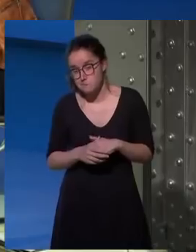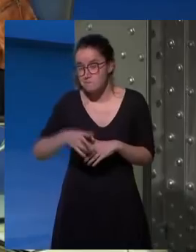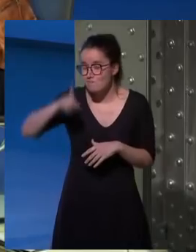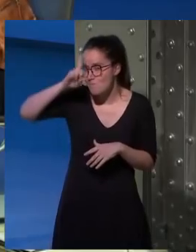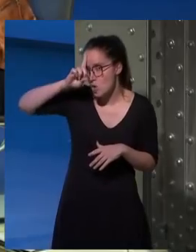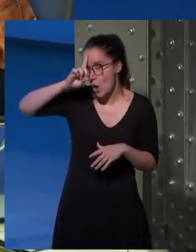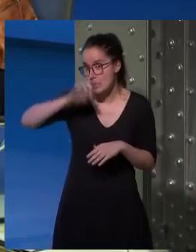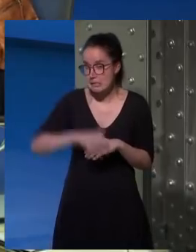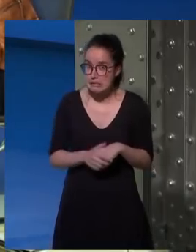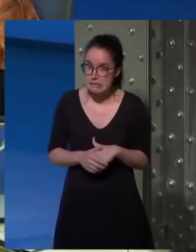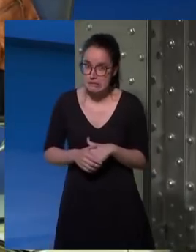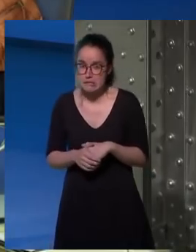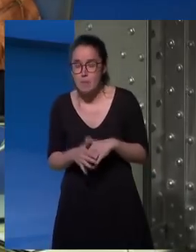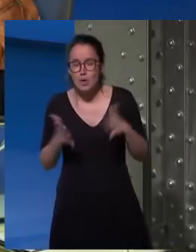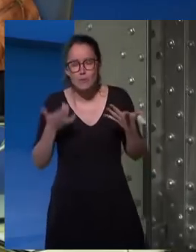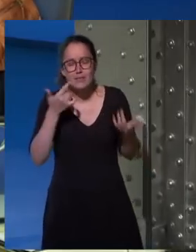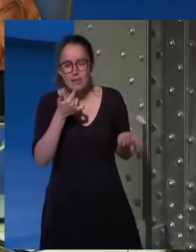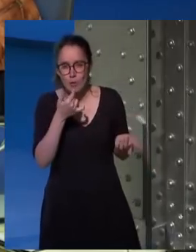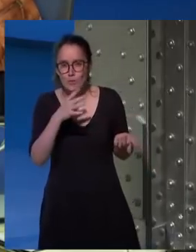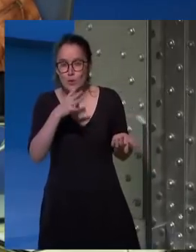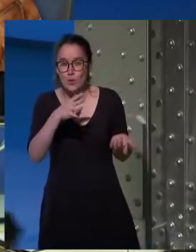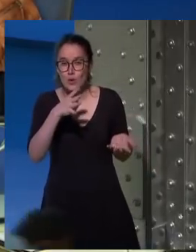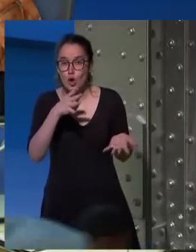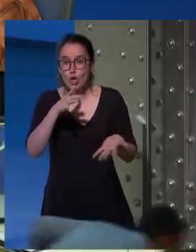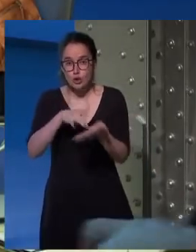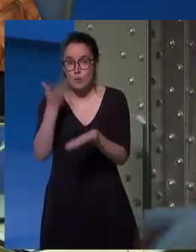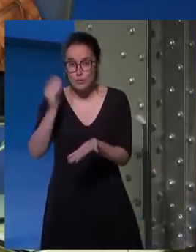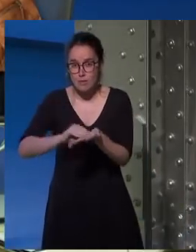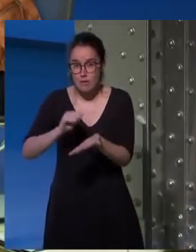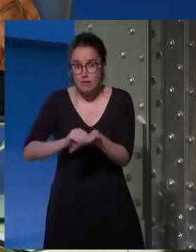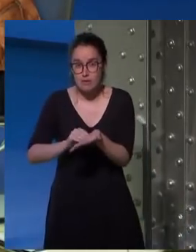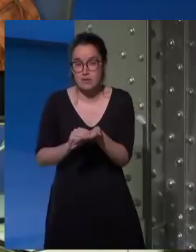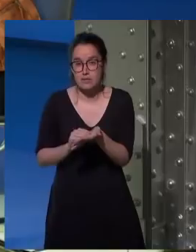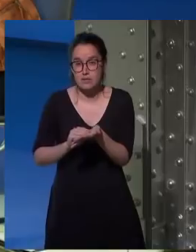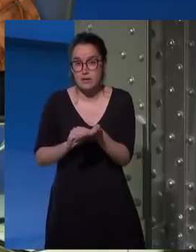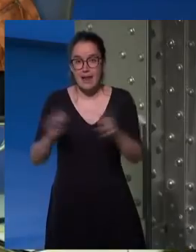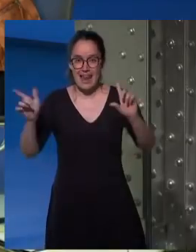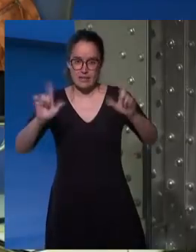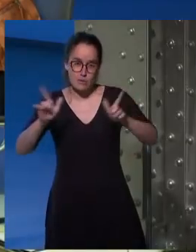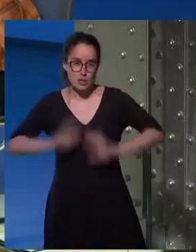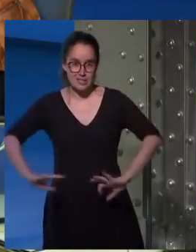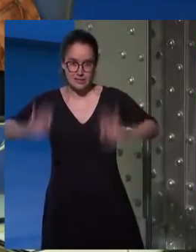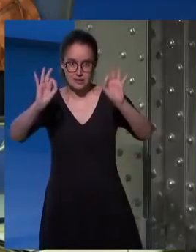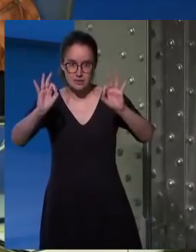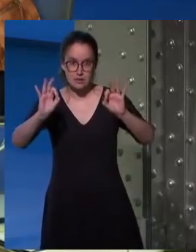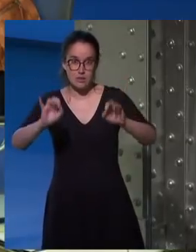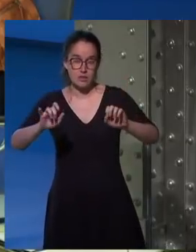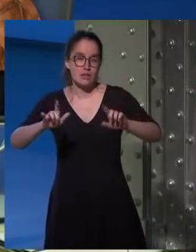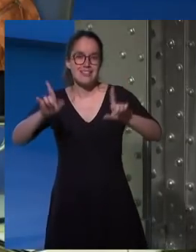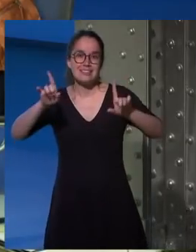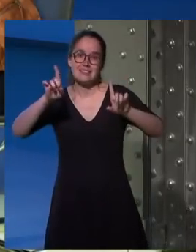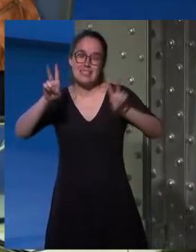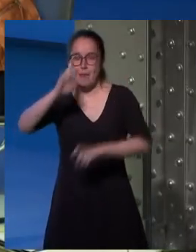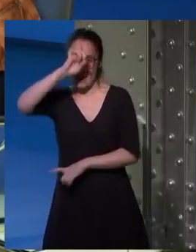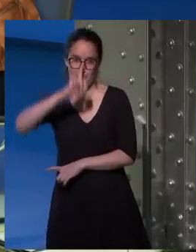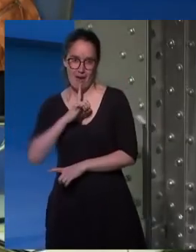No sé exactamente. Sí, no, pero me refiero porque ocurre muchas veces que en la televisión, sobre todo, ¿no? O sea, es el tema de la imagen,